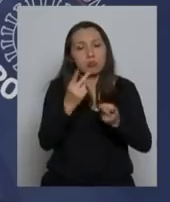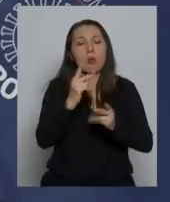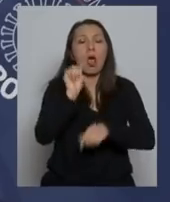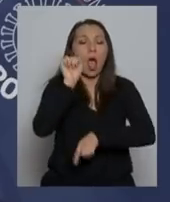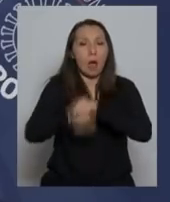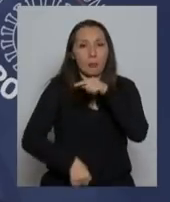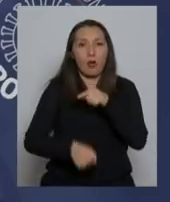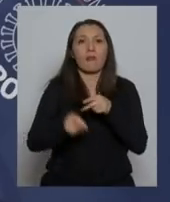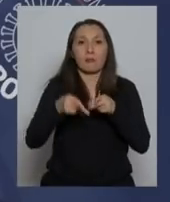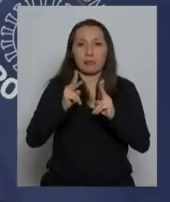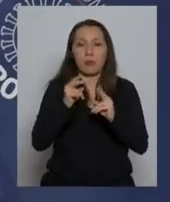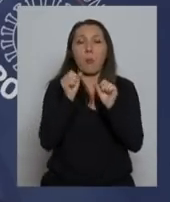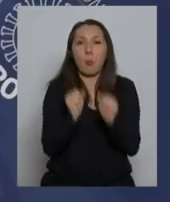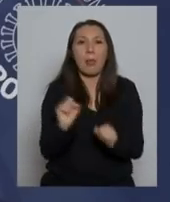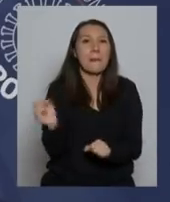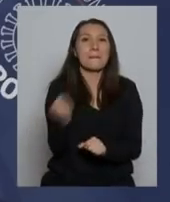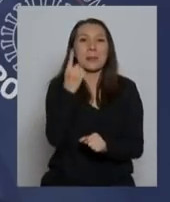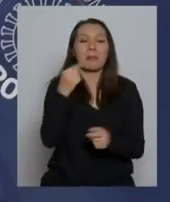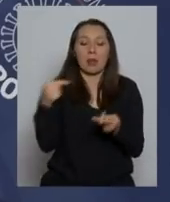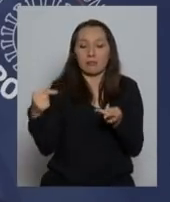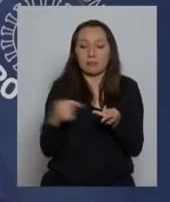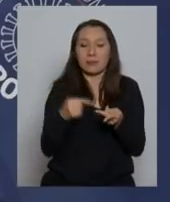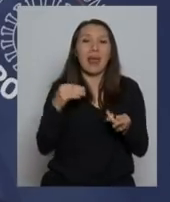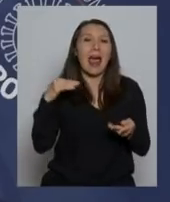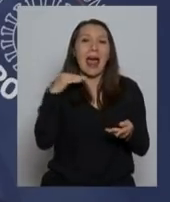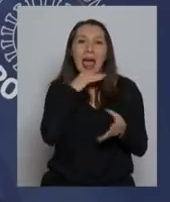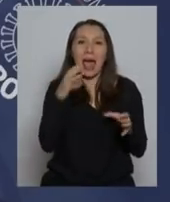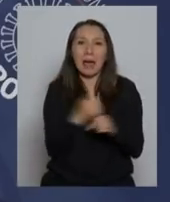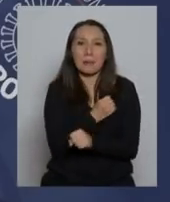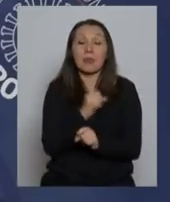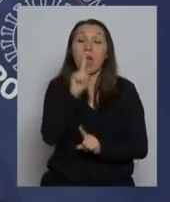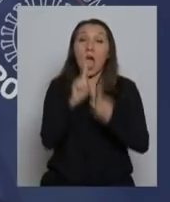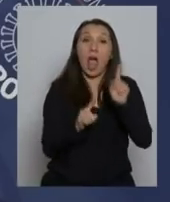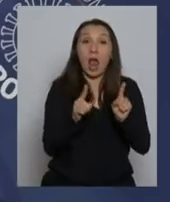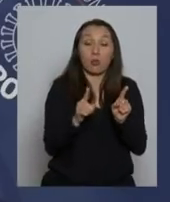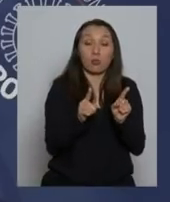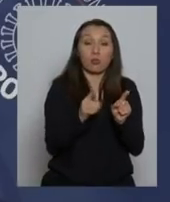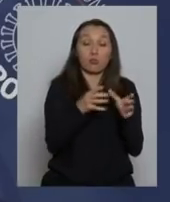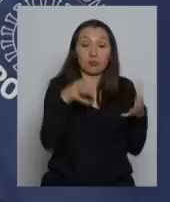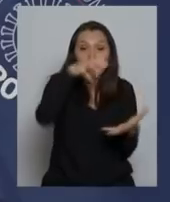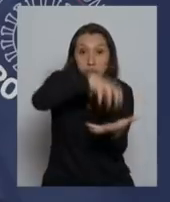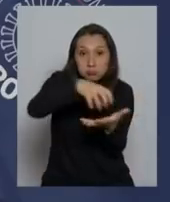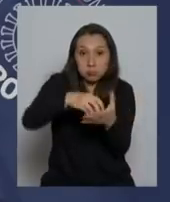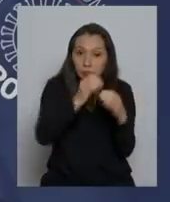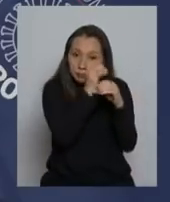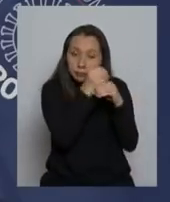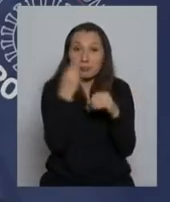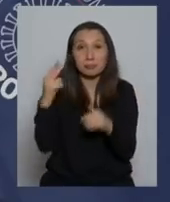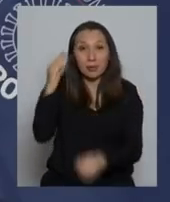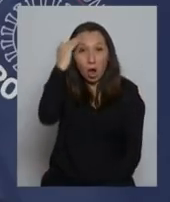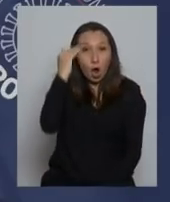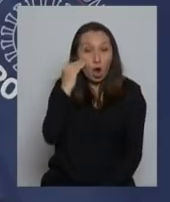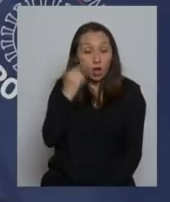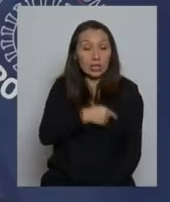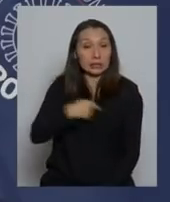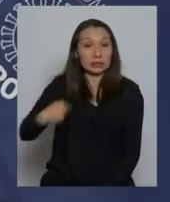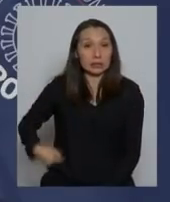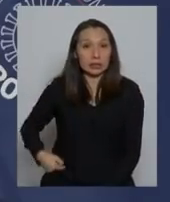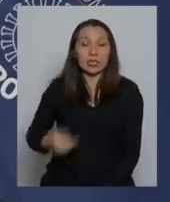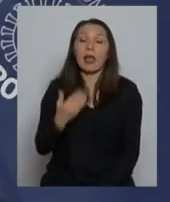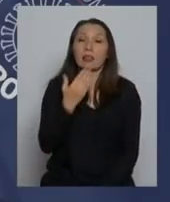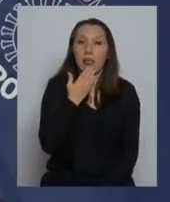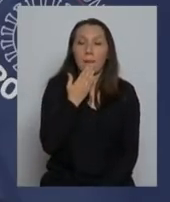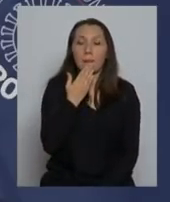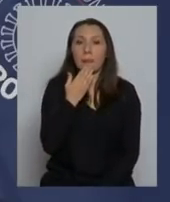autorización para el uso del primer test rápido. Algunas agencias coreanas y chinas, por su parte,